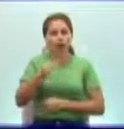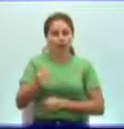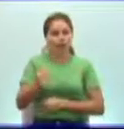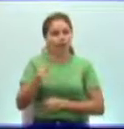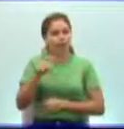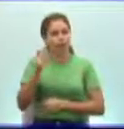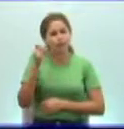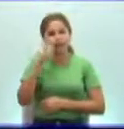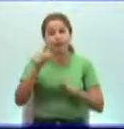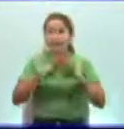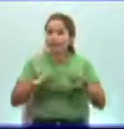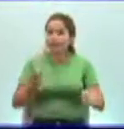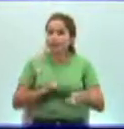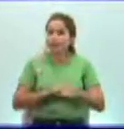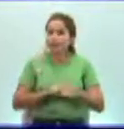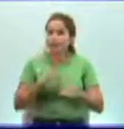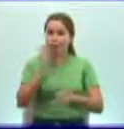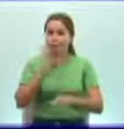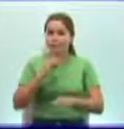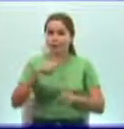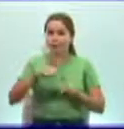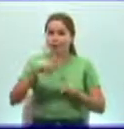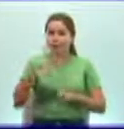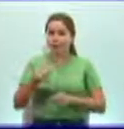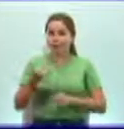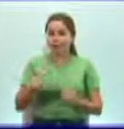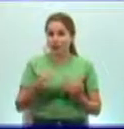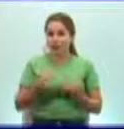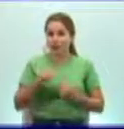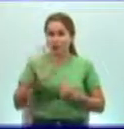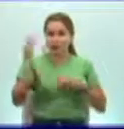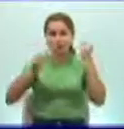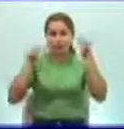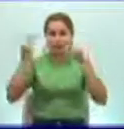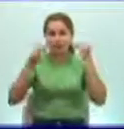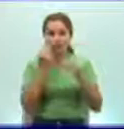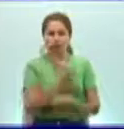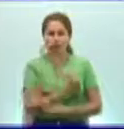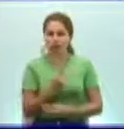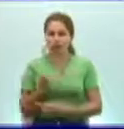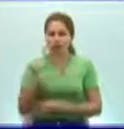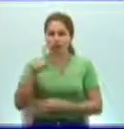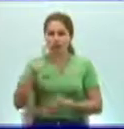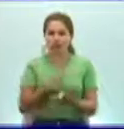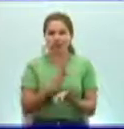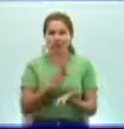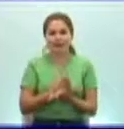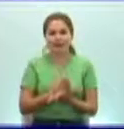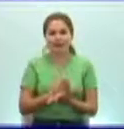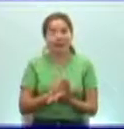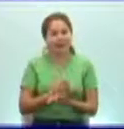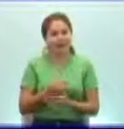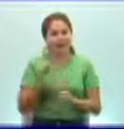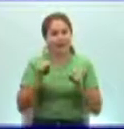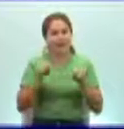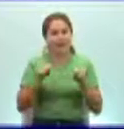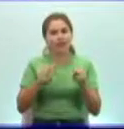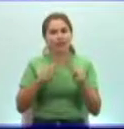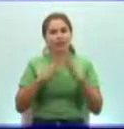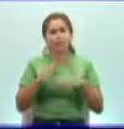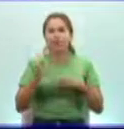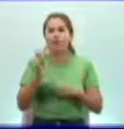tenemos tiempo para más. El estudio independiente ya ustedes lo analizaron en cada uno de los momentos de la clase. Por tanto, siga usted